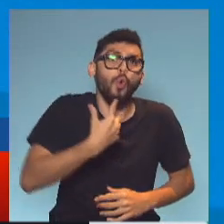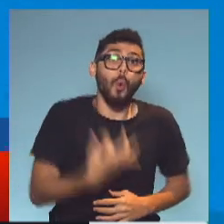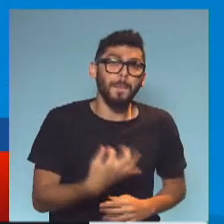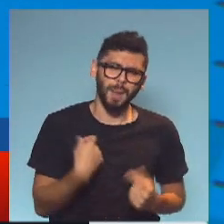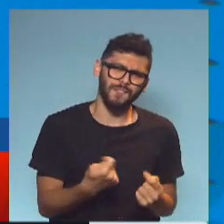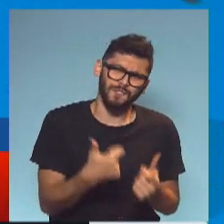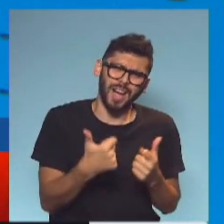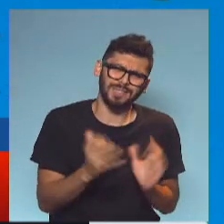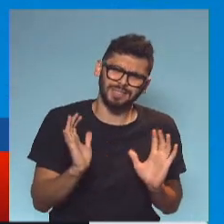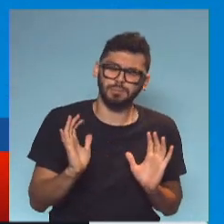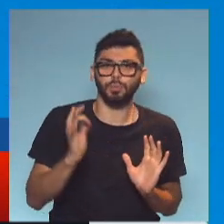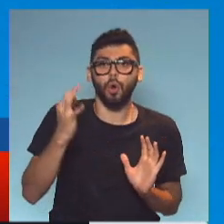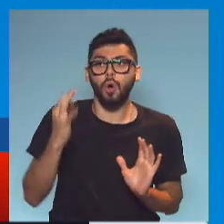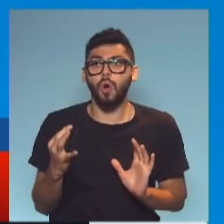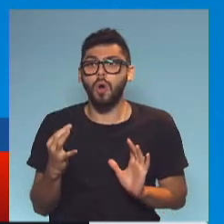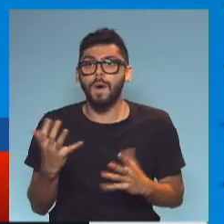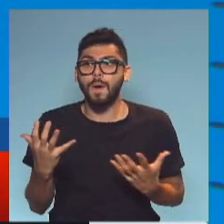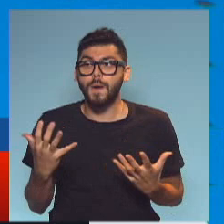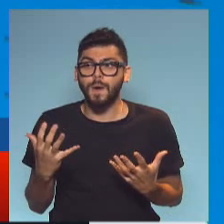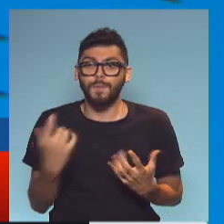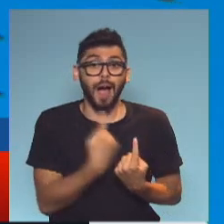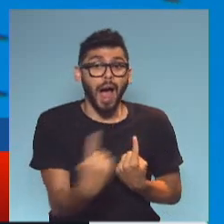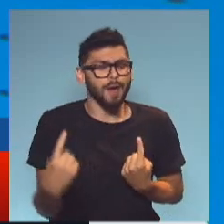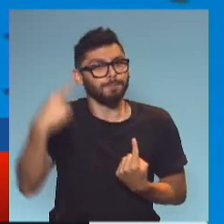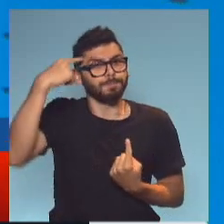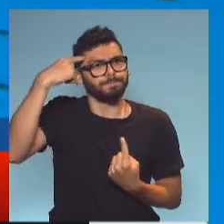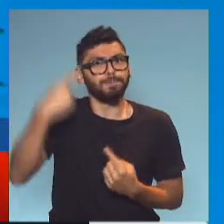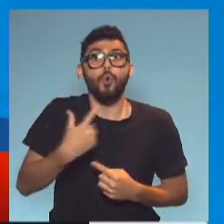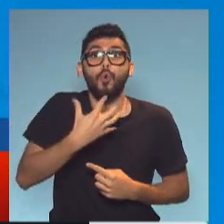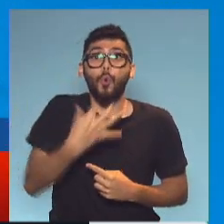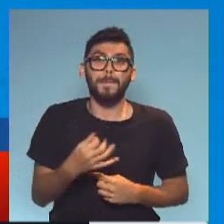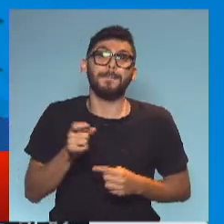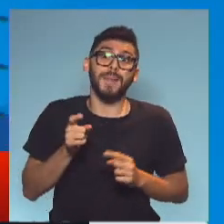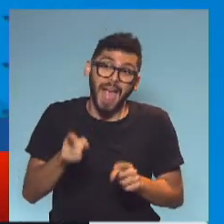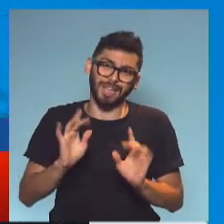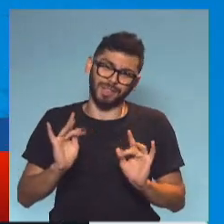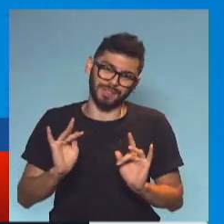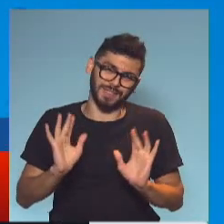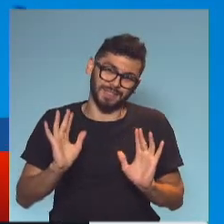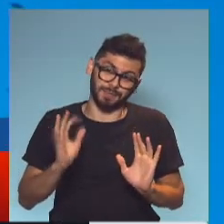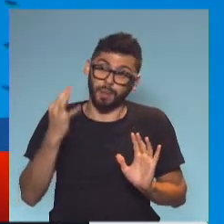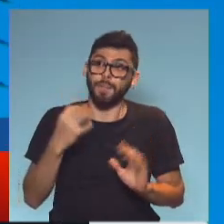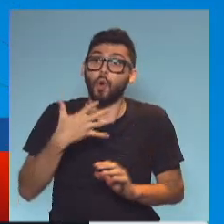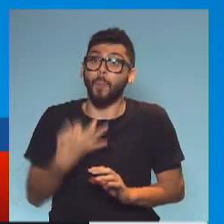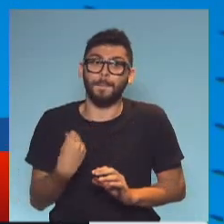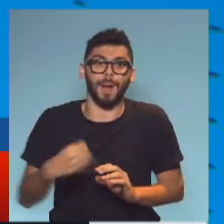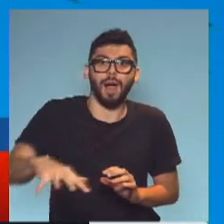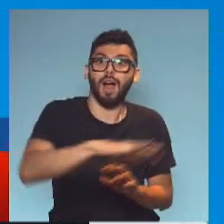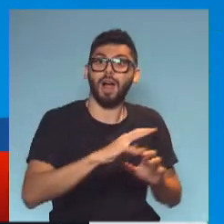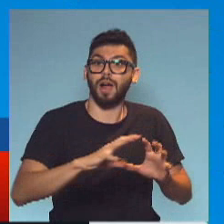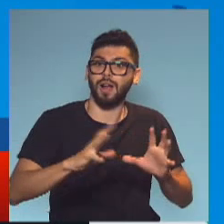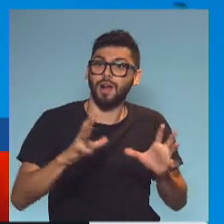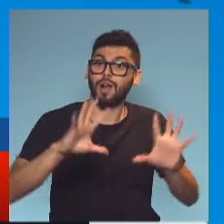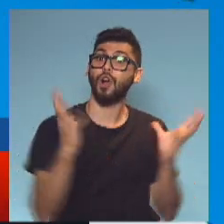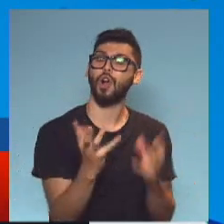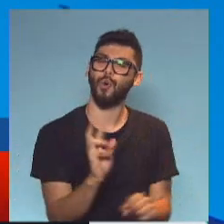que tener, claro, digamos, la decisión de aportar desde lo individual cada uno para un bien colectivo. Por eso el énfasis desde el gobierno